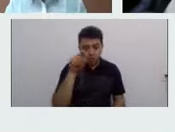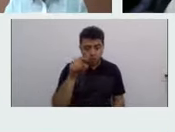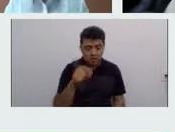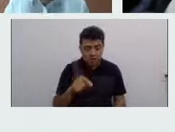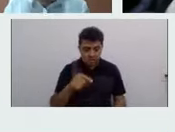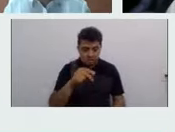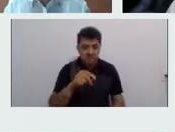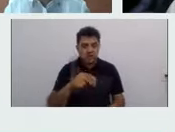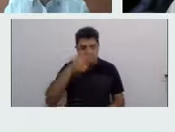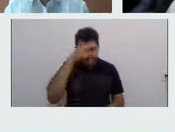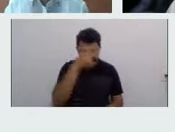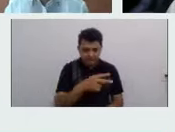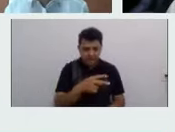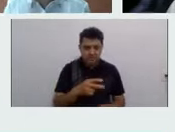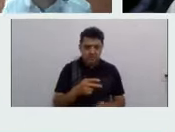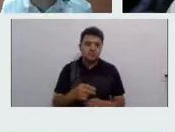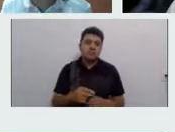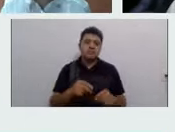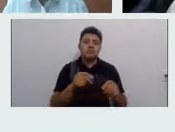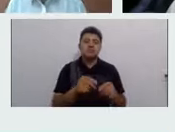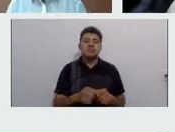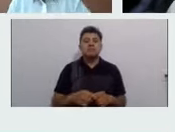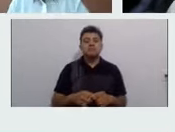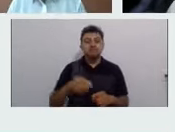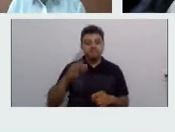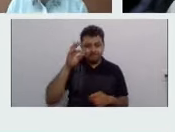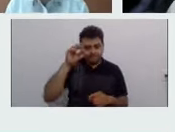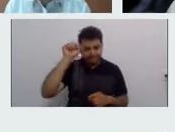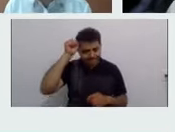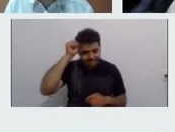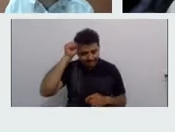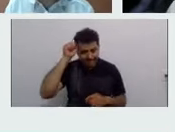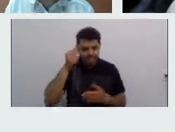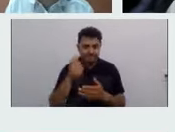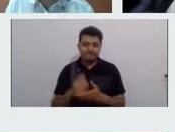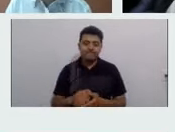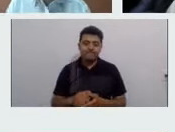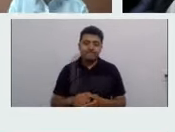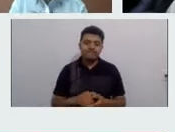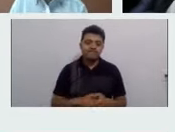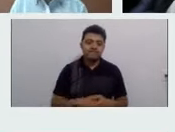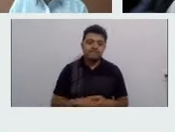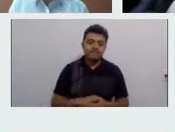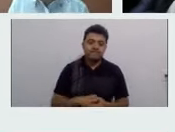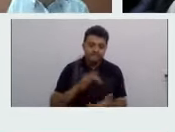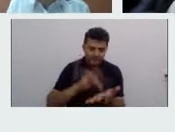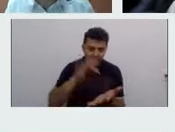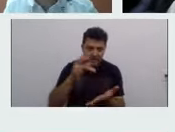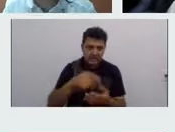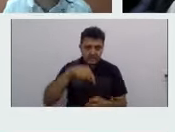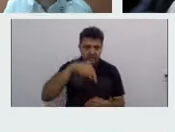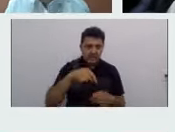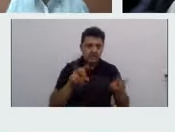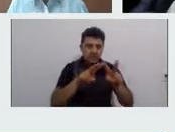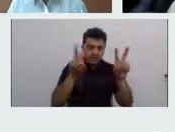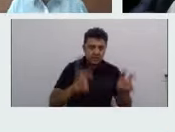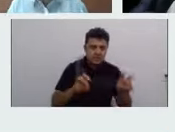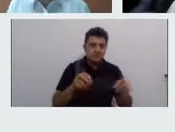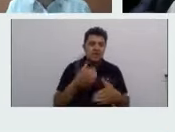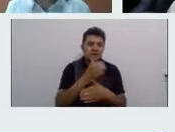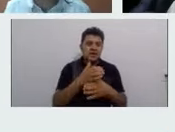bien. Le agradezco, un honor, un orgullo haberlo tenido aquí en Charlas de Café. Reciba un fuerte abrazo de todas las personas